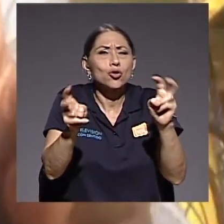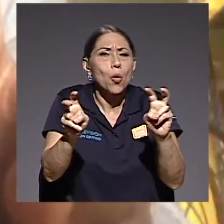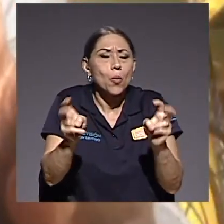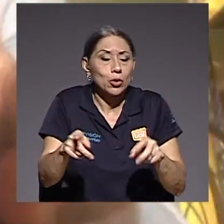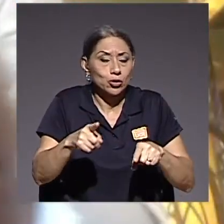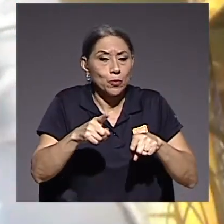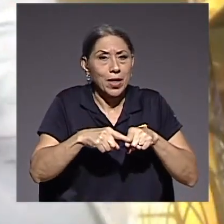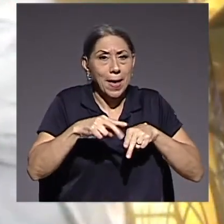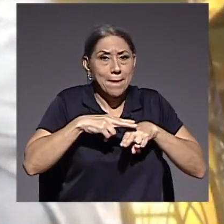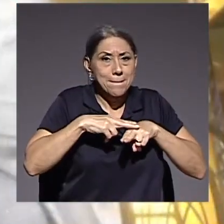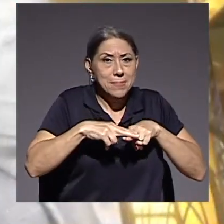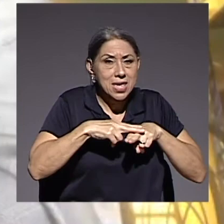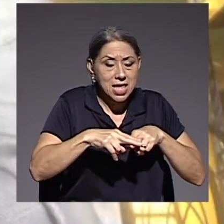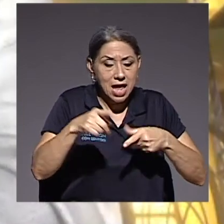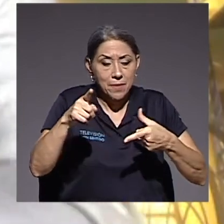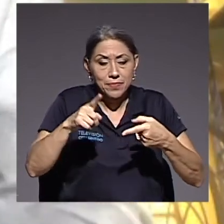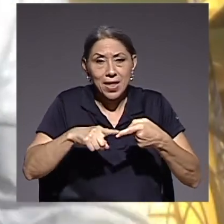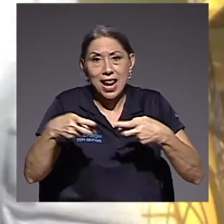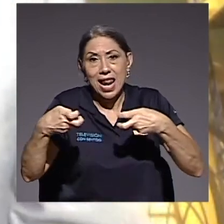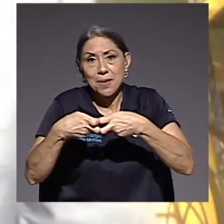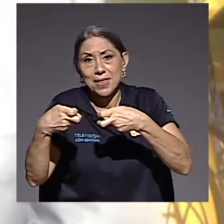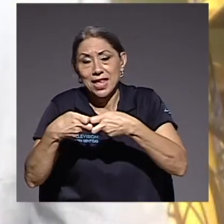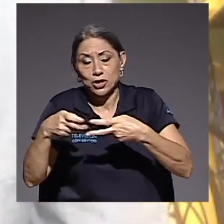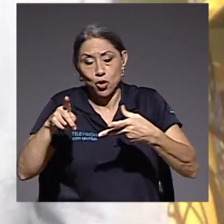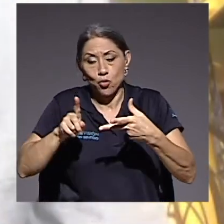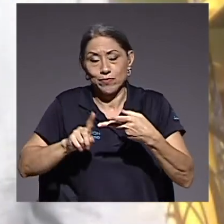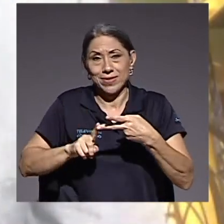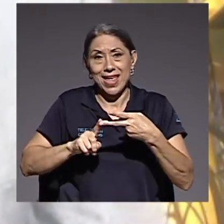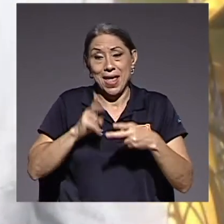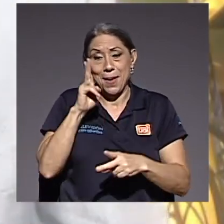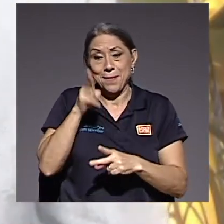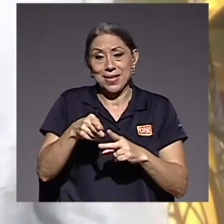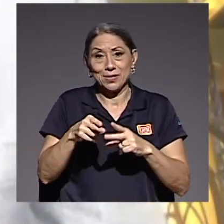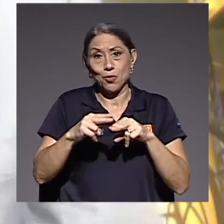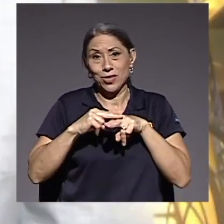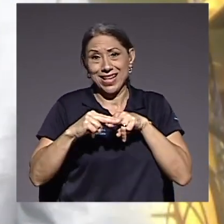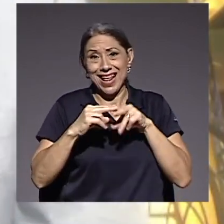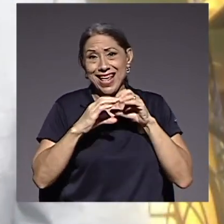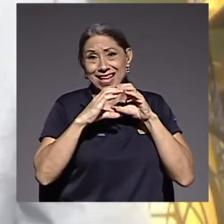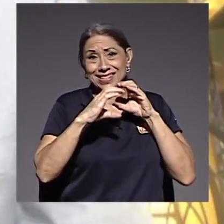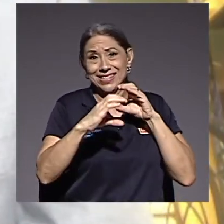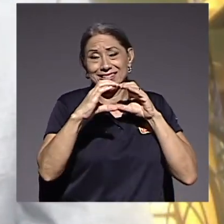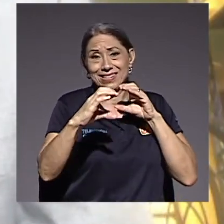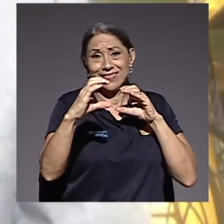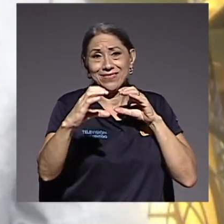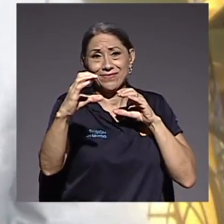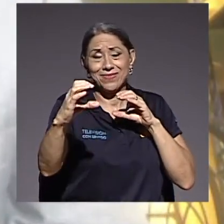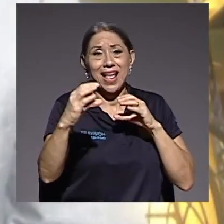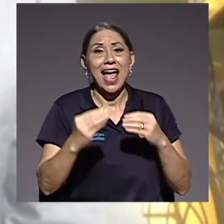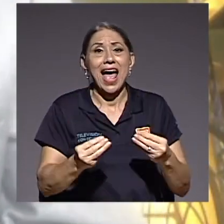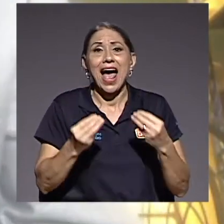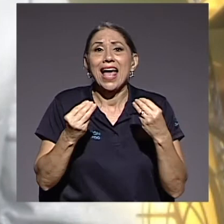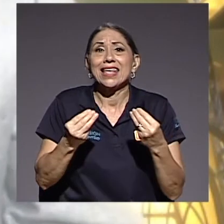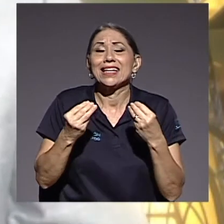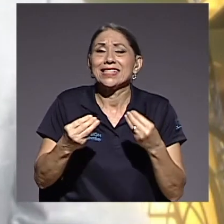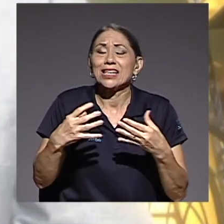la alimentación, en los trenes, hay exceso de cobre.